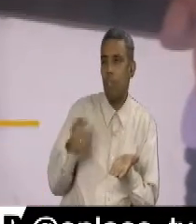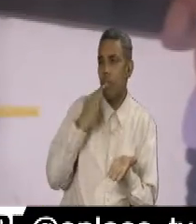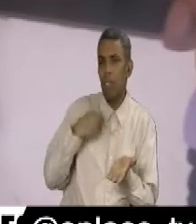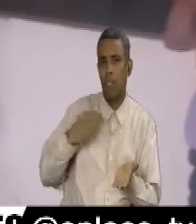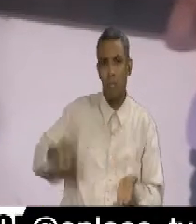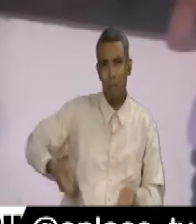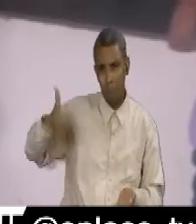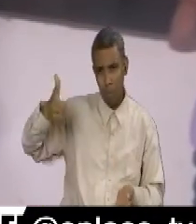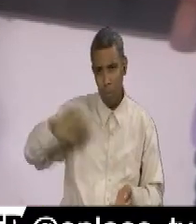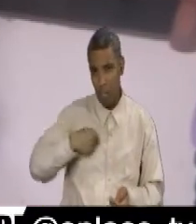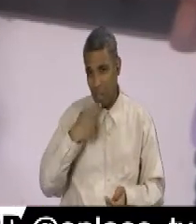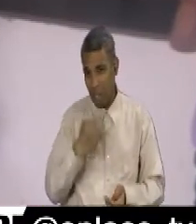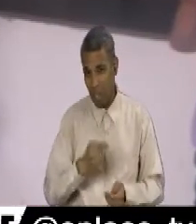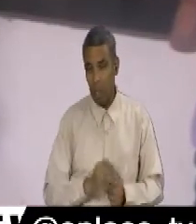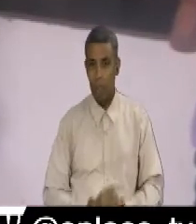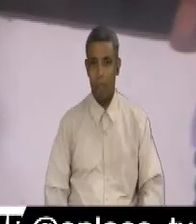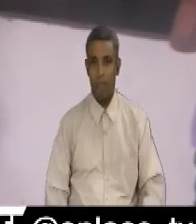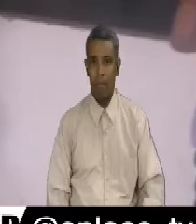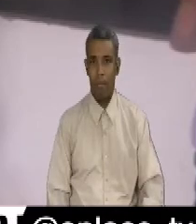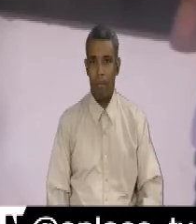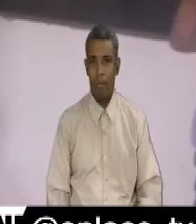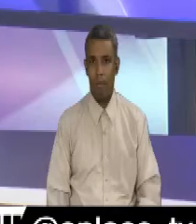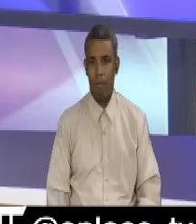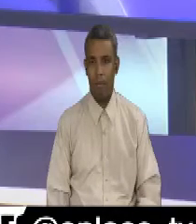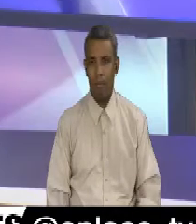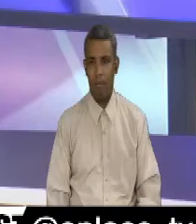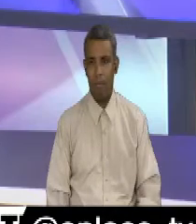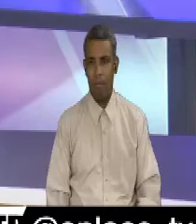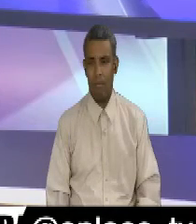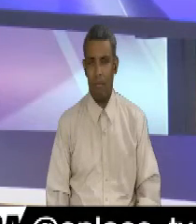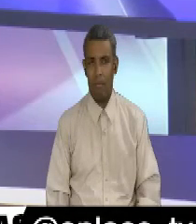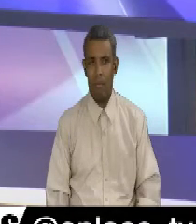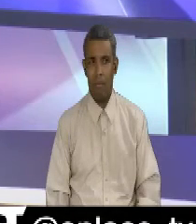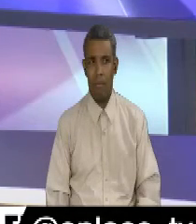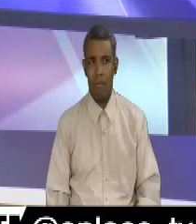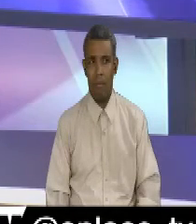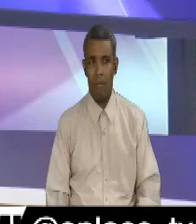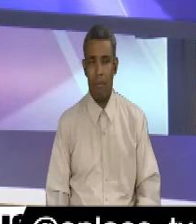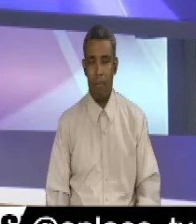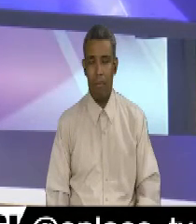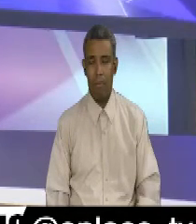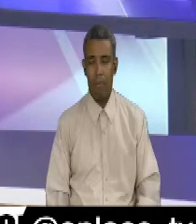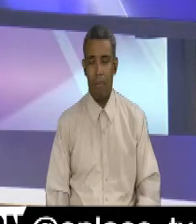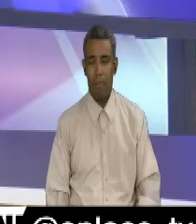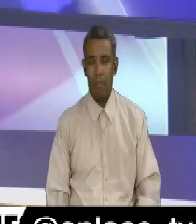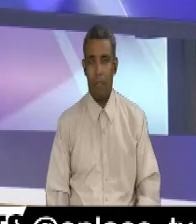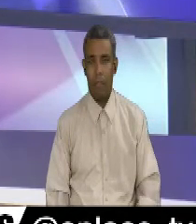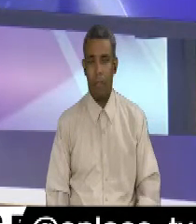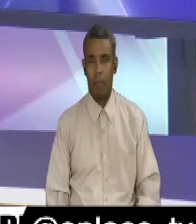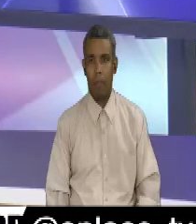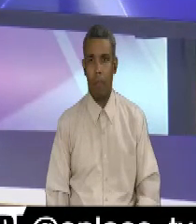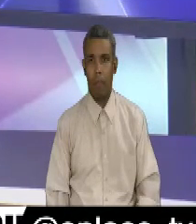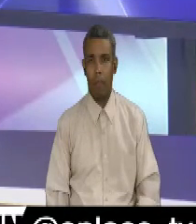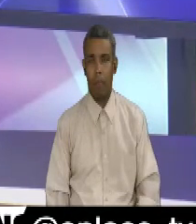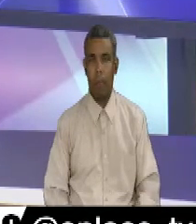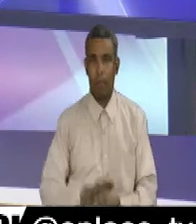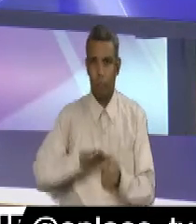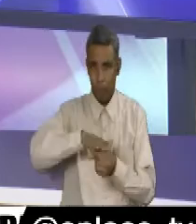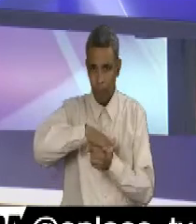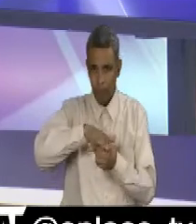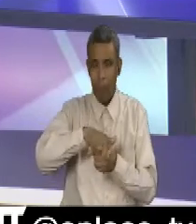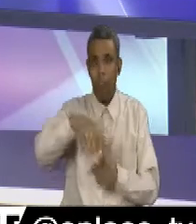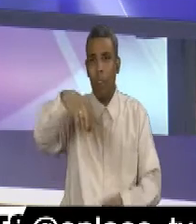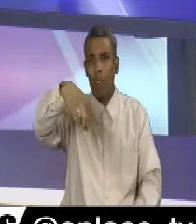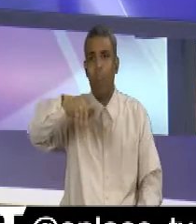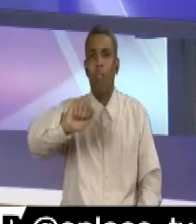el 25% restante de esta obra. Fue cedido contrato del puente peatonal del barrio Palmar en la